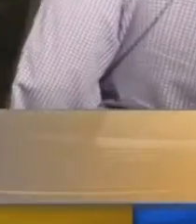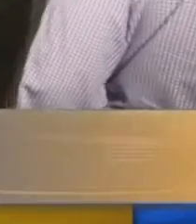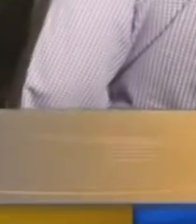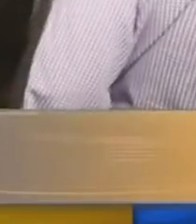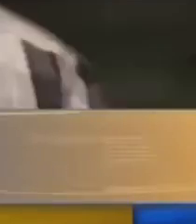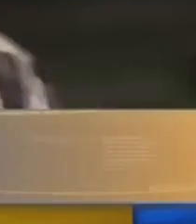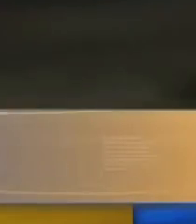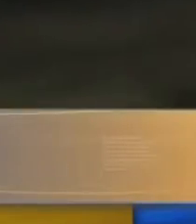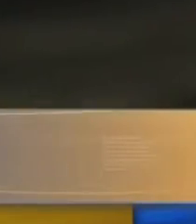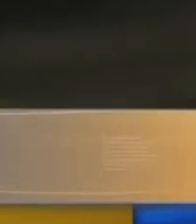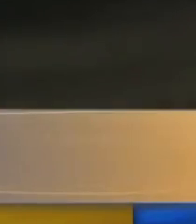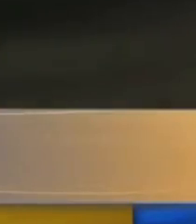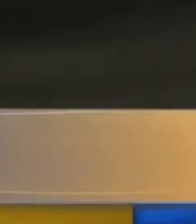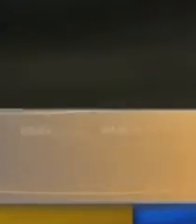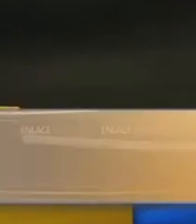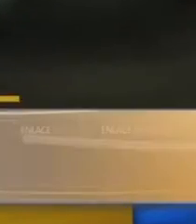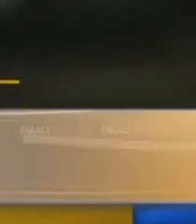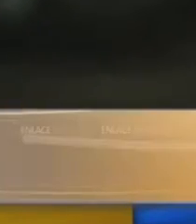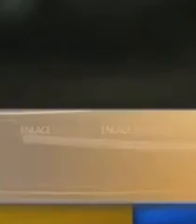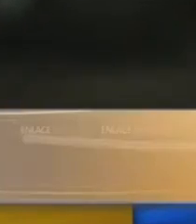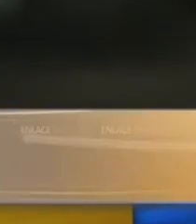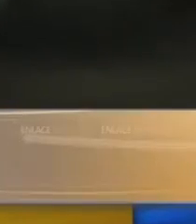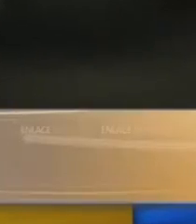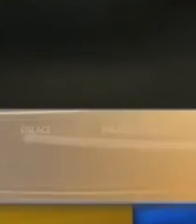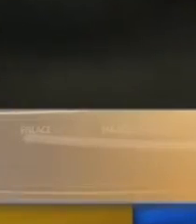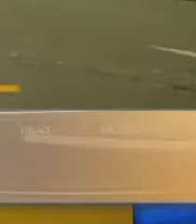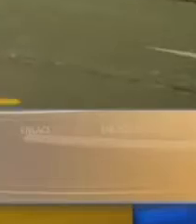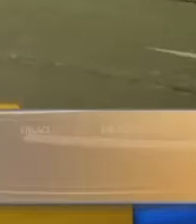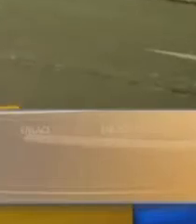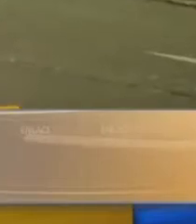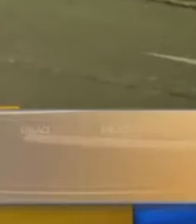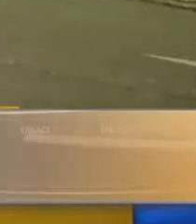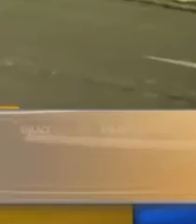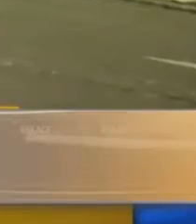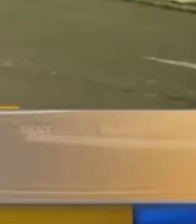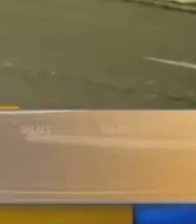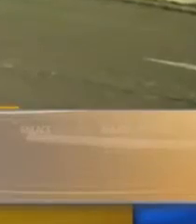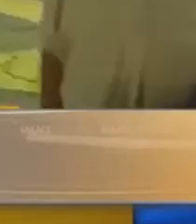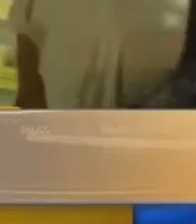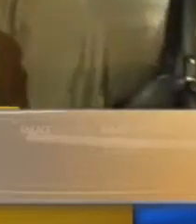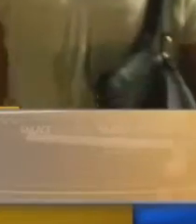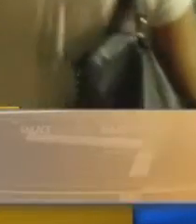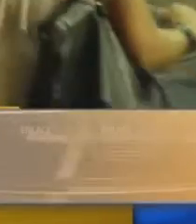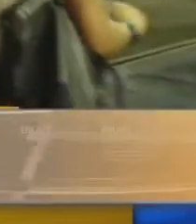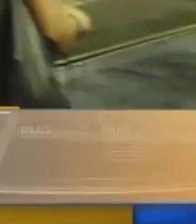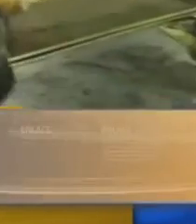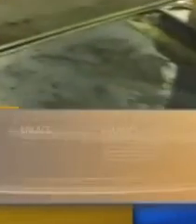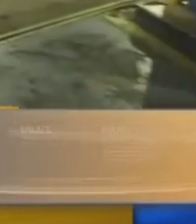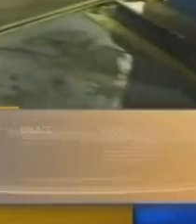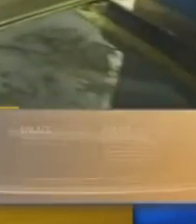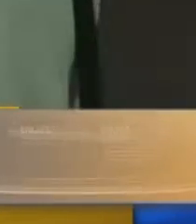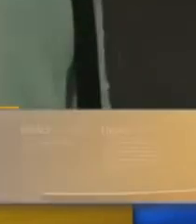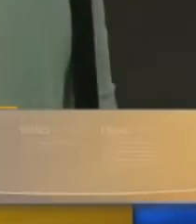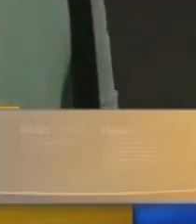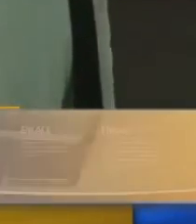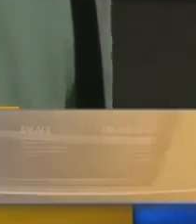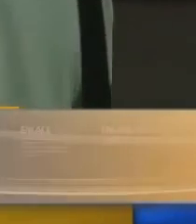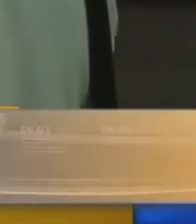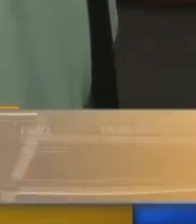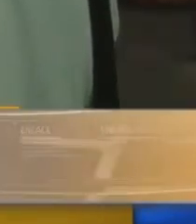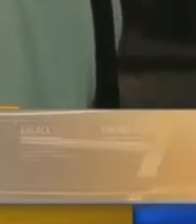Juez que ordena recuperación del espacio público en Barranca Bermeja recorrió la calle 50 y 52 para verificar el cumplimiento del fallo por parte de la alcaldía